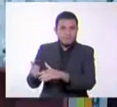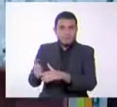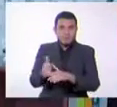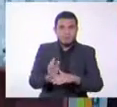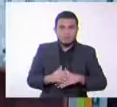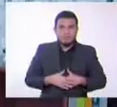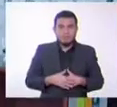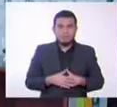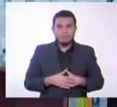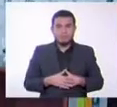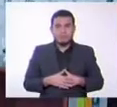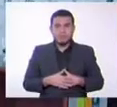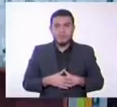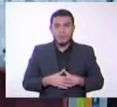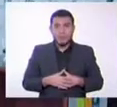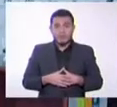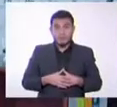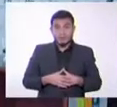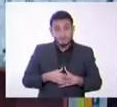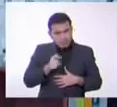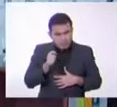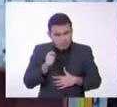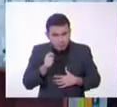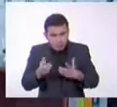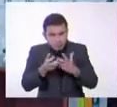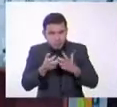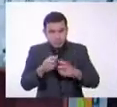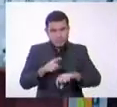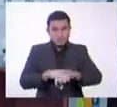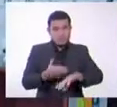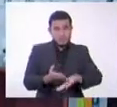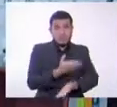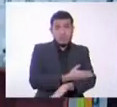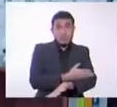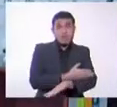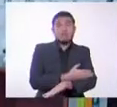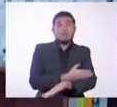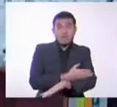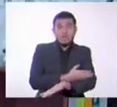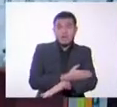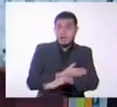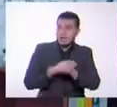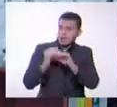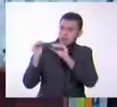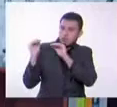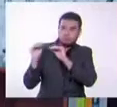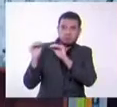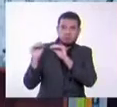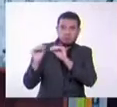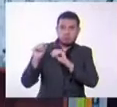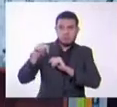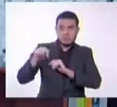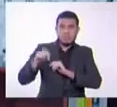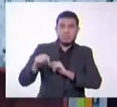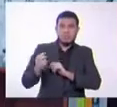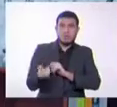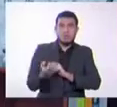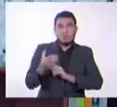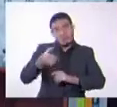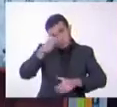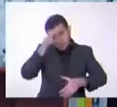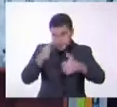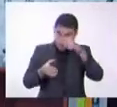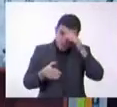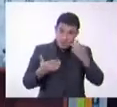Las expediciones que se realizaron tiempo atrás fueron las que registraron y por primera vez dieron a conocer la